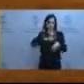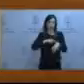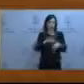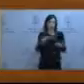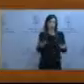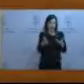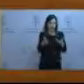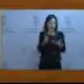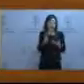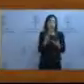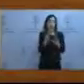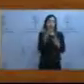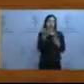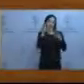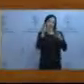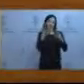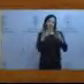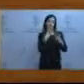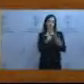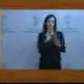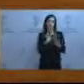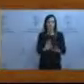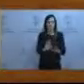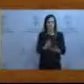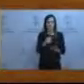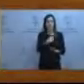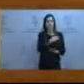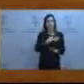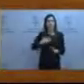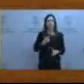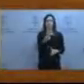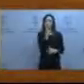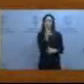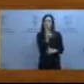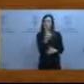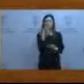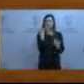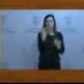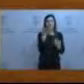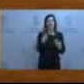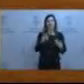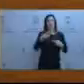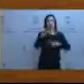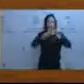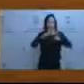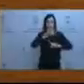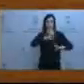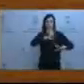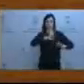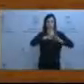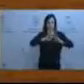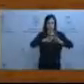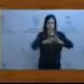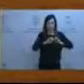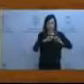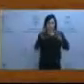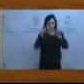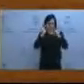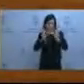de los términos. Pero bueno, simplemente hacerles mención a que las paradas cardíacas, eso todo el mundo lo